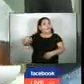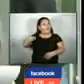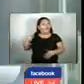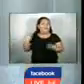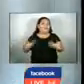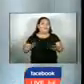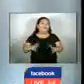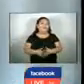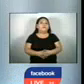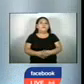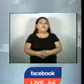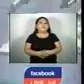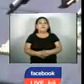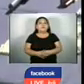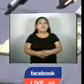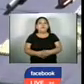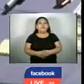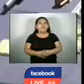inicio.